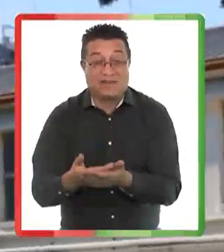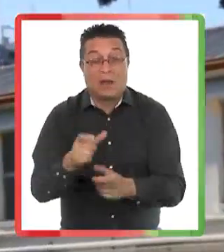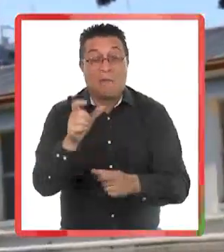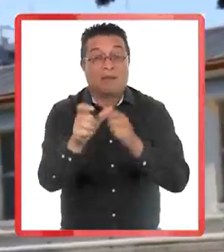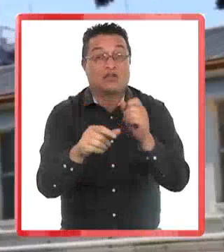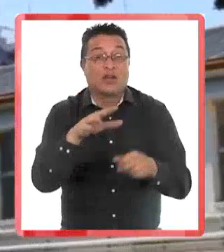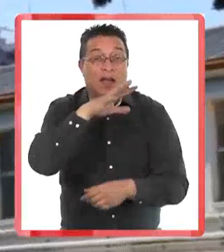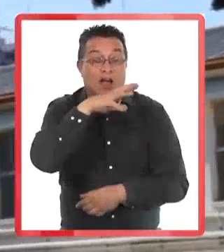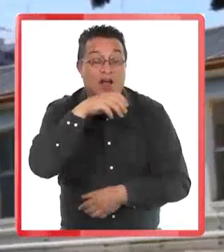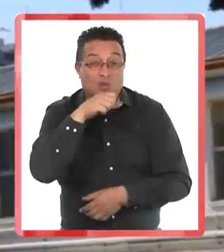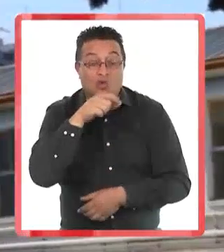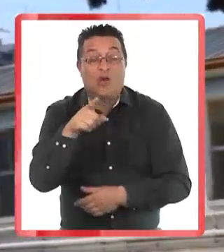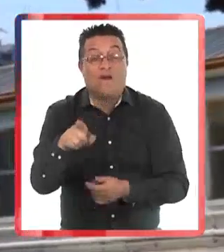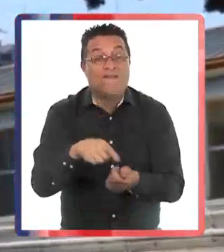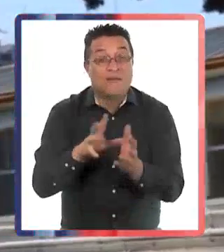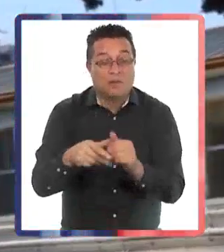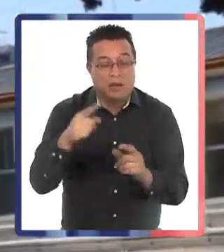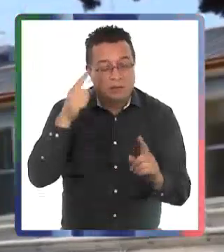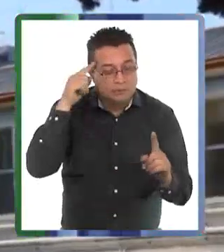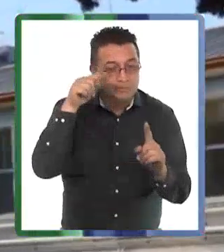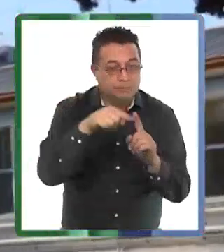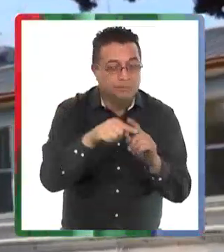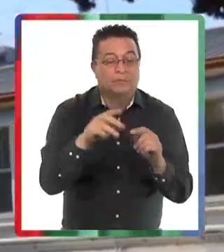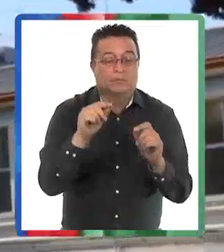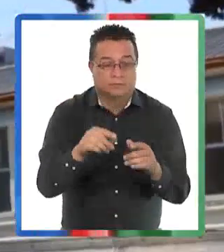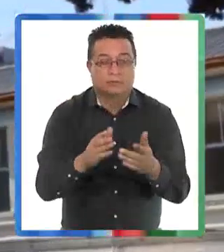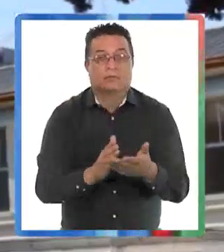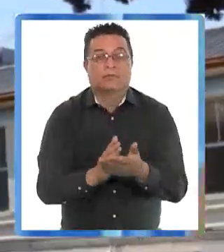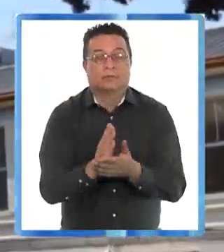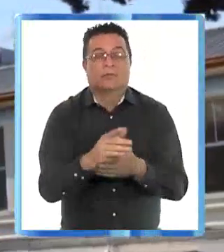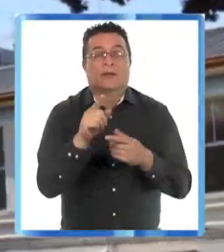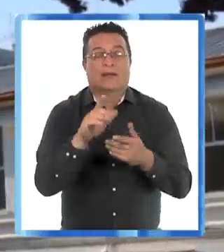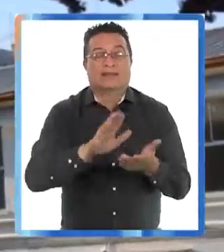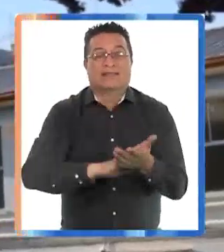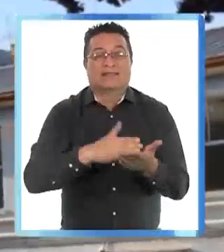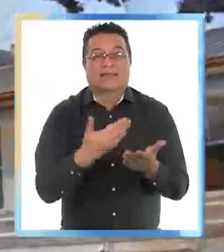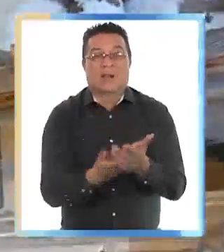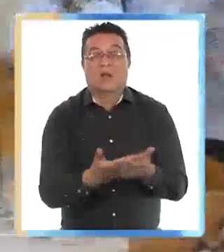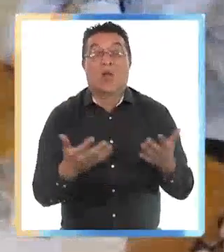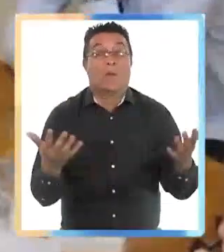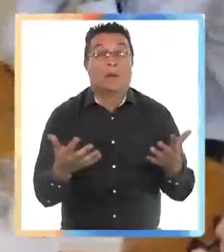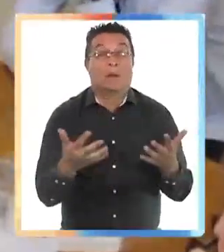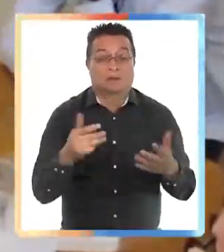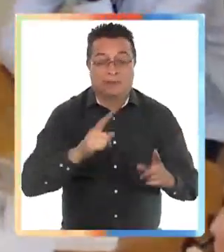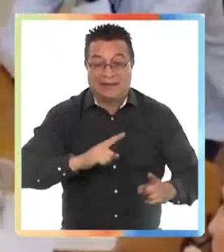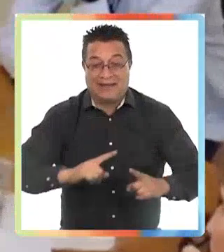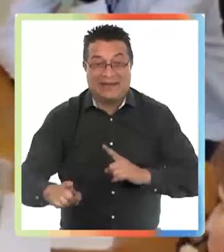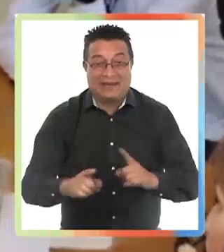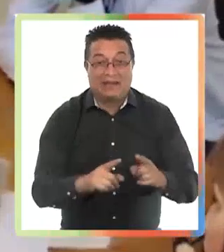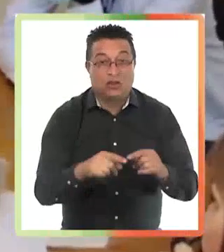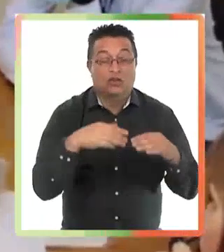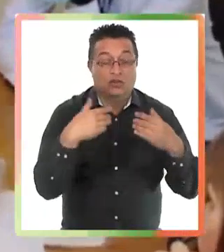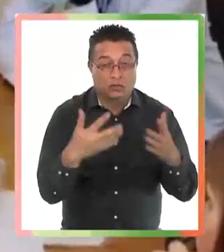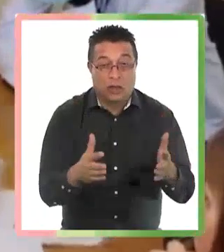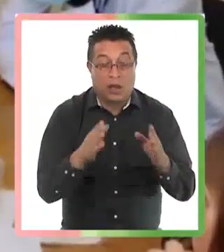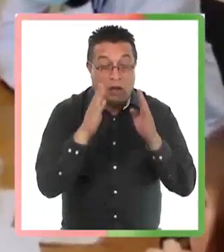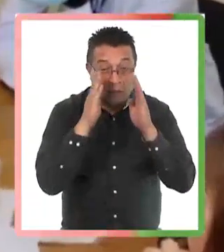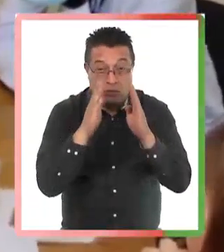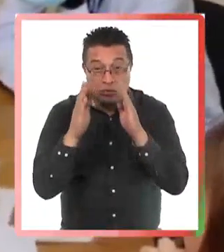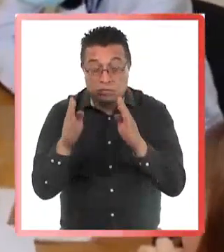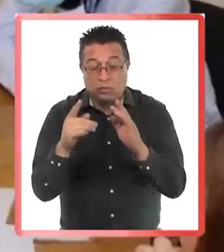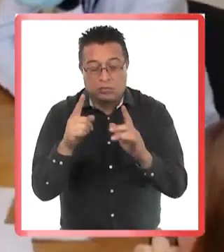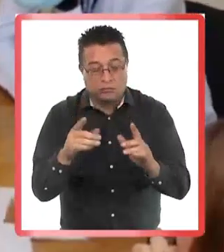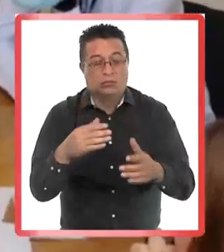Centro de Bienestar para las Personas Mayores y sus Familias tiene como objetivo la instalación de un establecimiento de salud que, con un modelo de gestión y